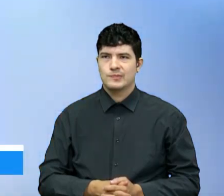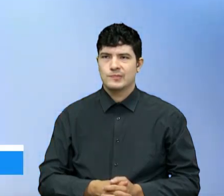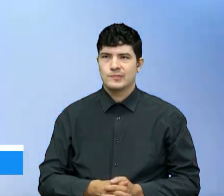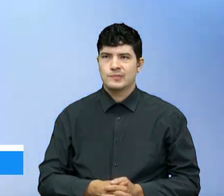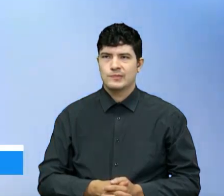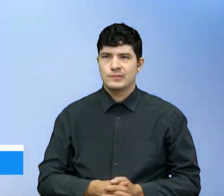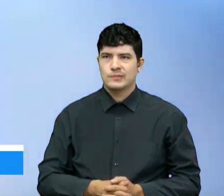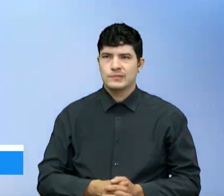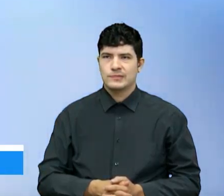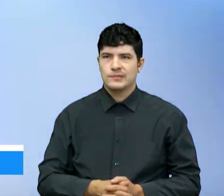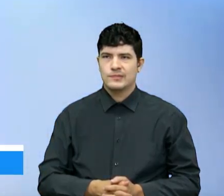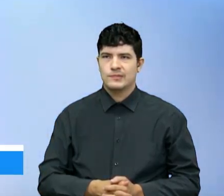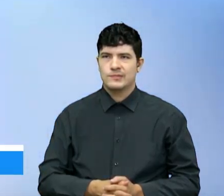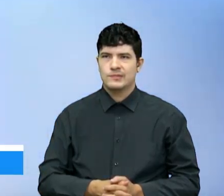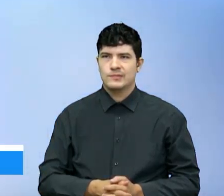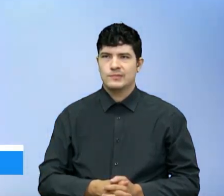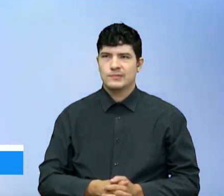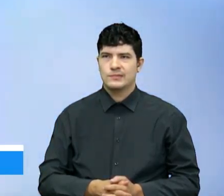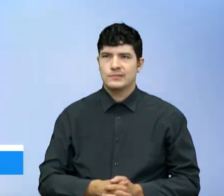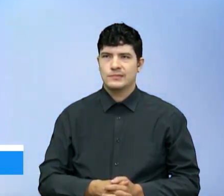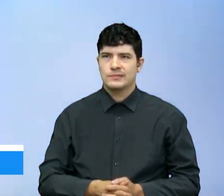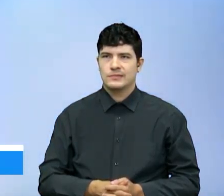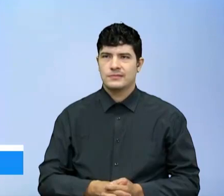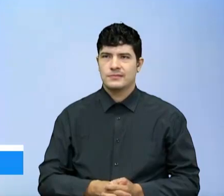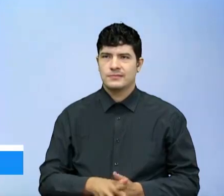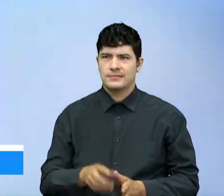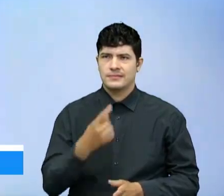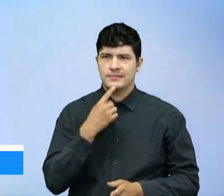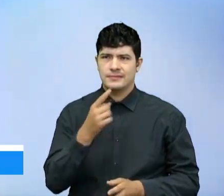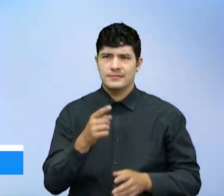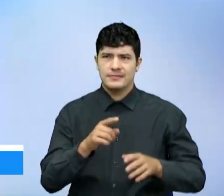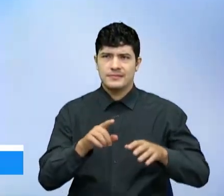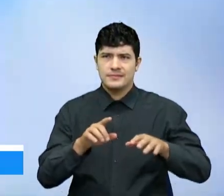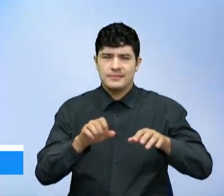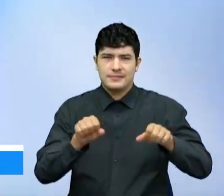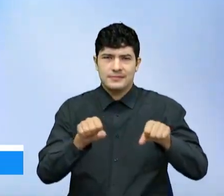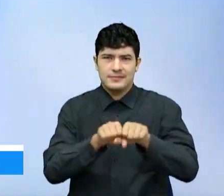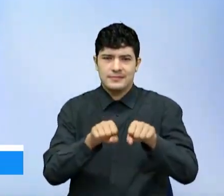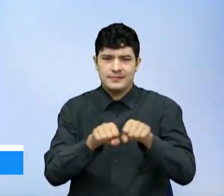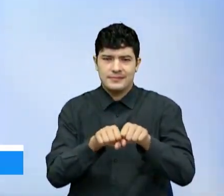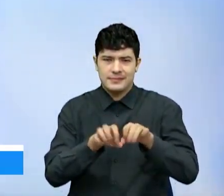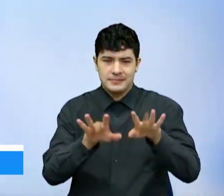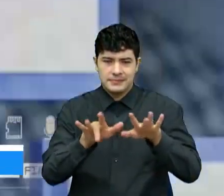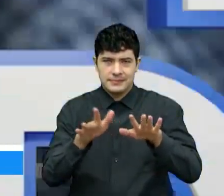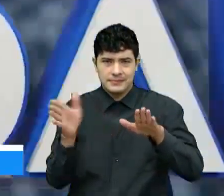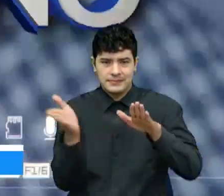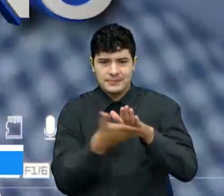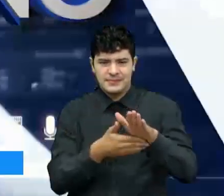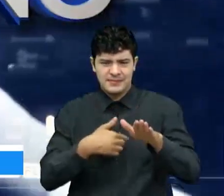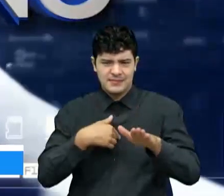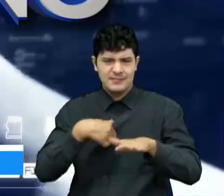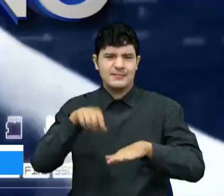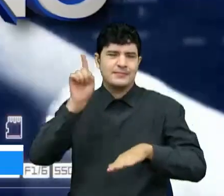Que dicen que se contagia, vamos a mirar si es verdad. Eso es mentira, yo no creo en ese virus.